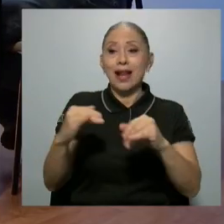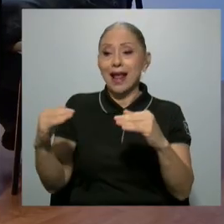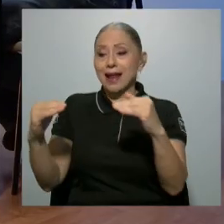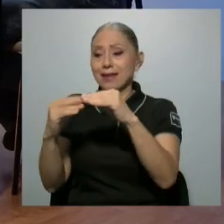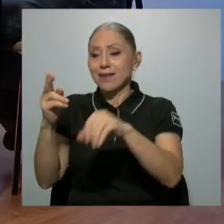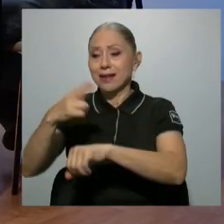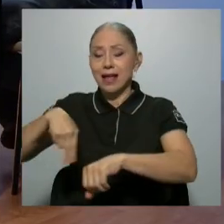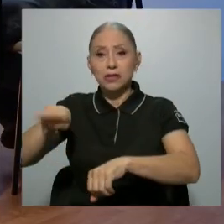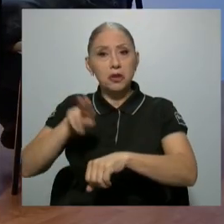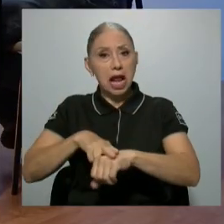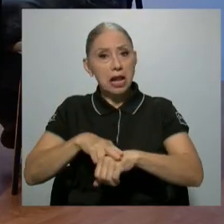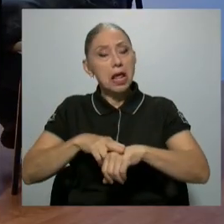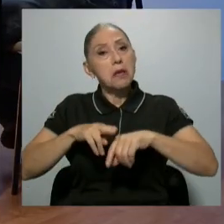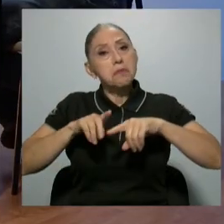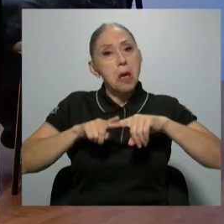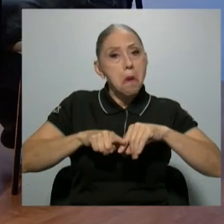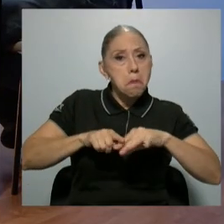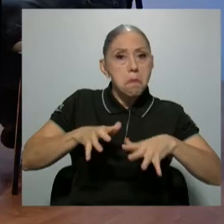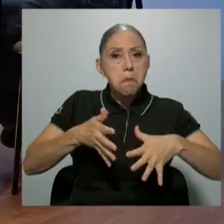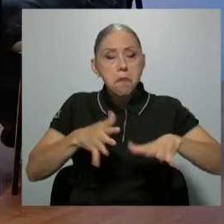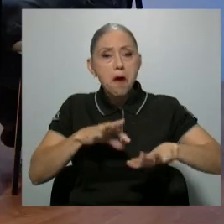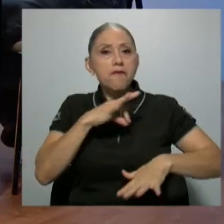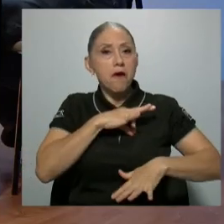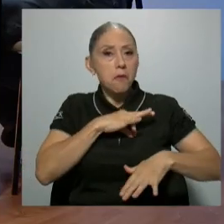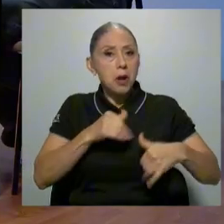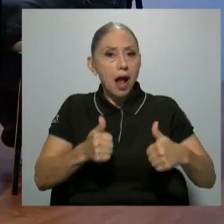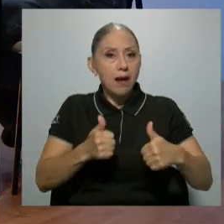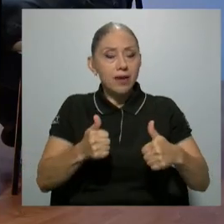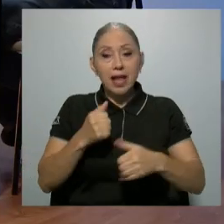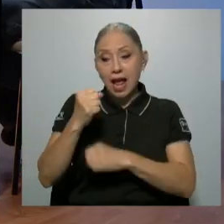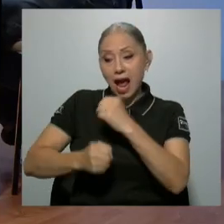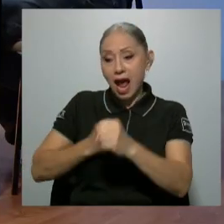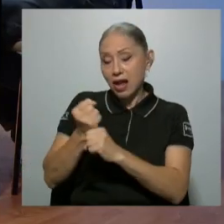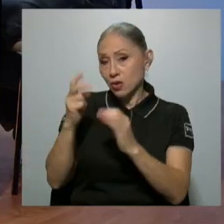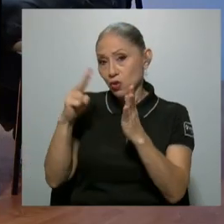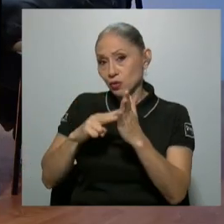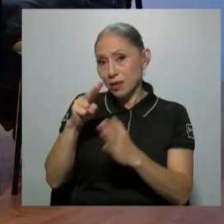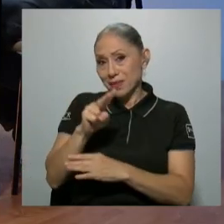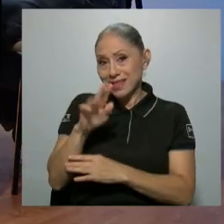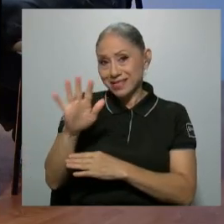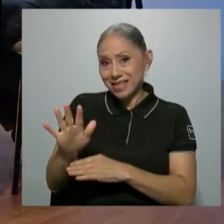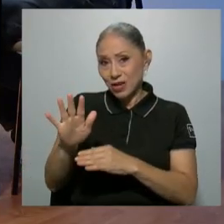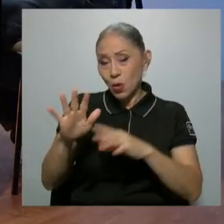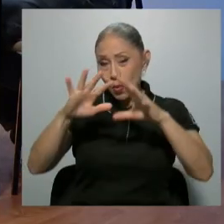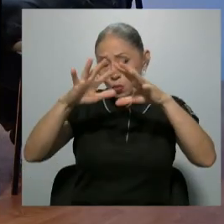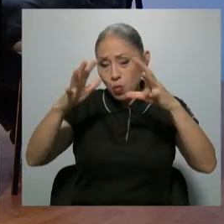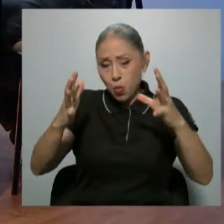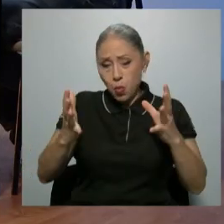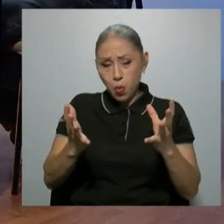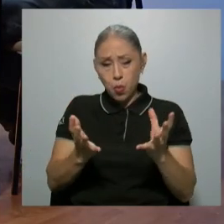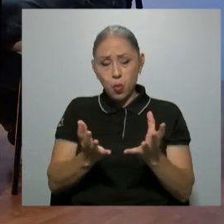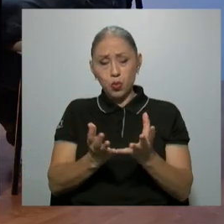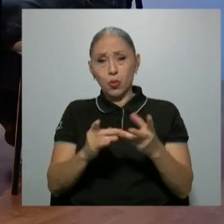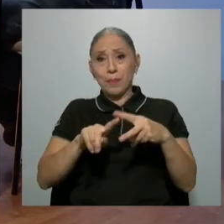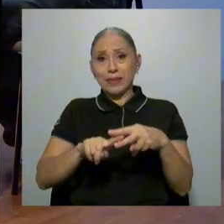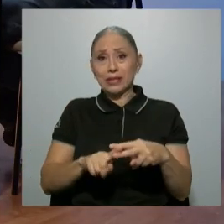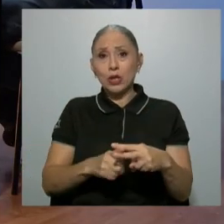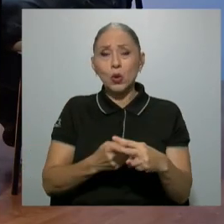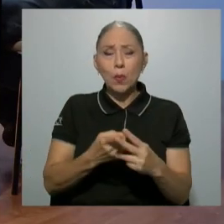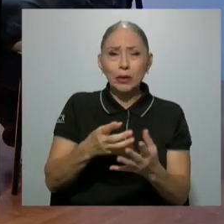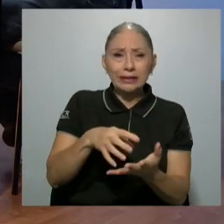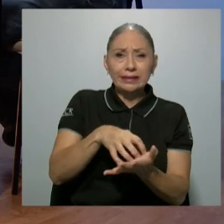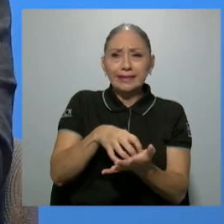relativamente favorable. El año 25 lo iniciamos a nivel global con mucha incertidumbre, que todavía se